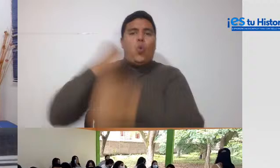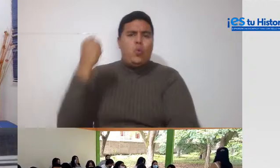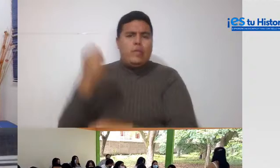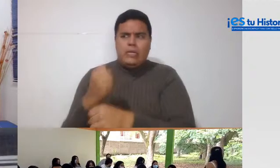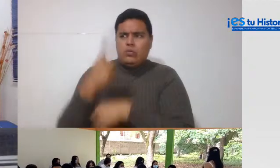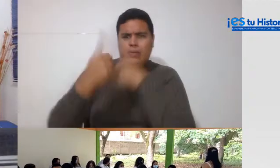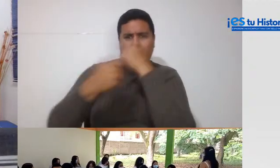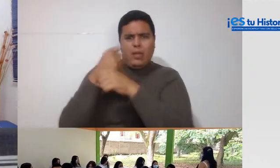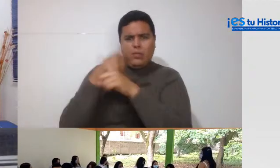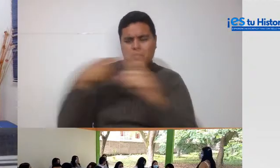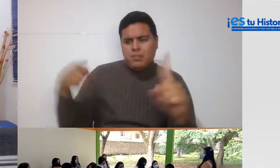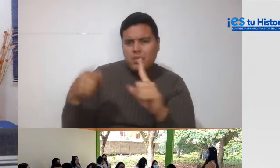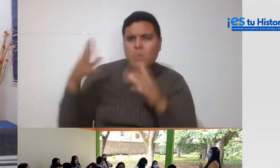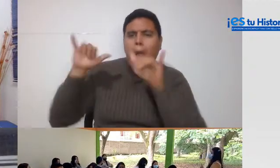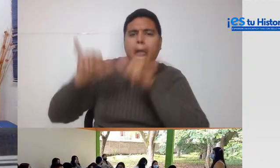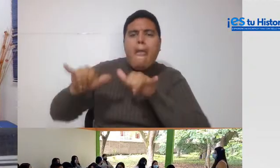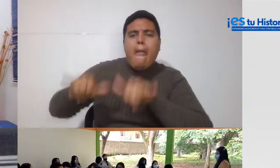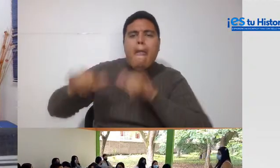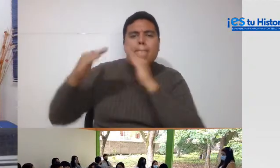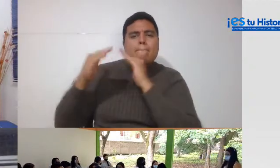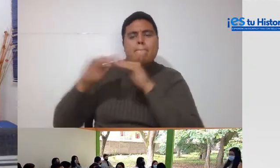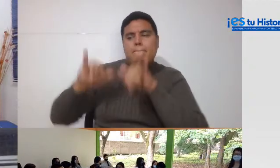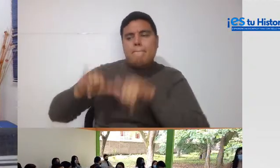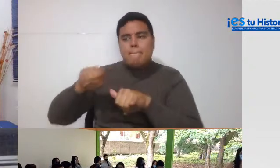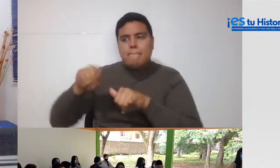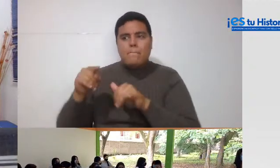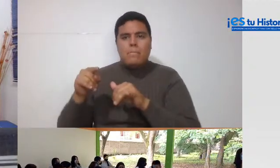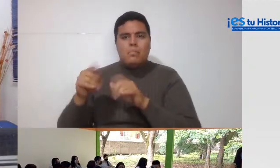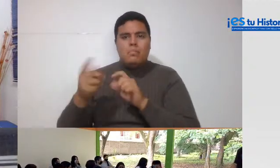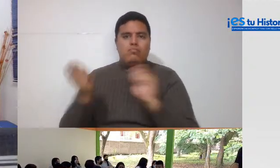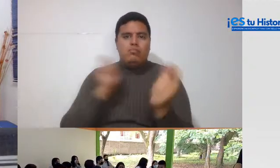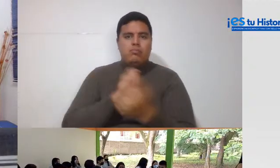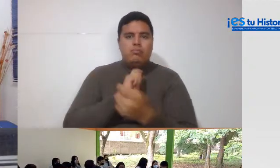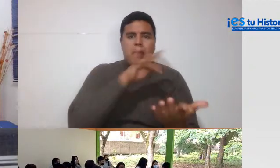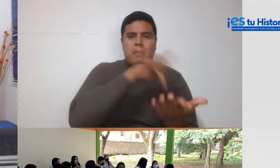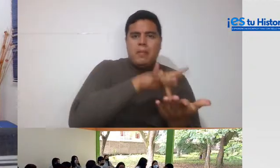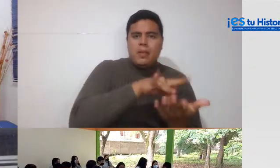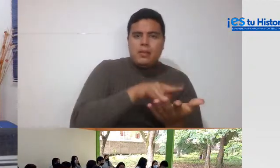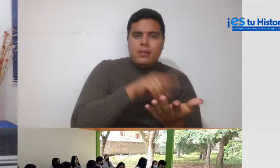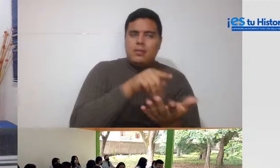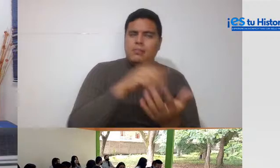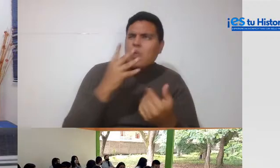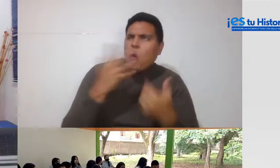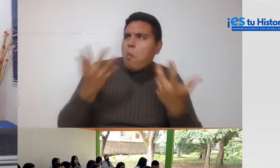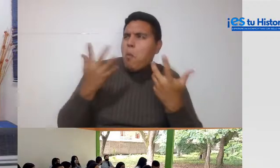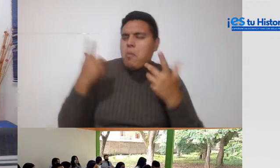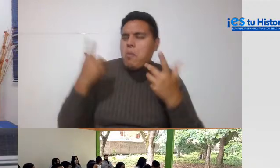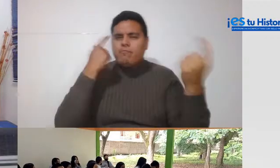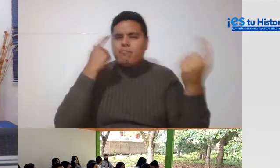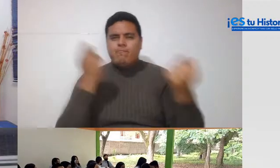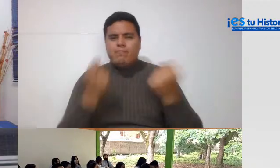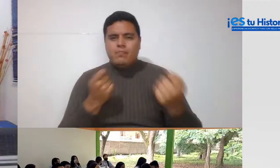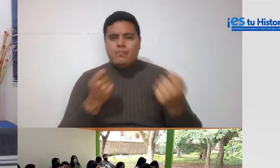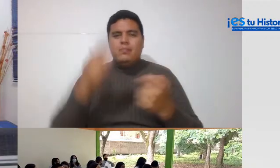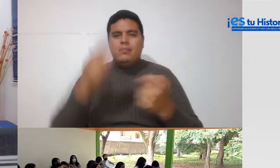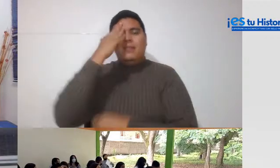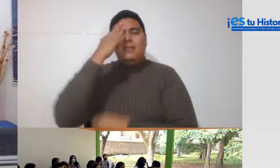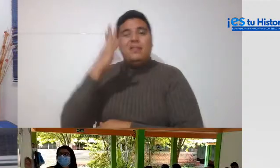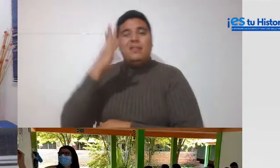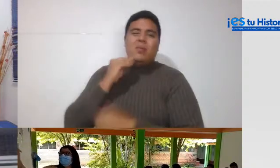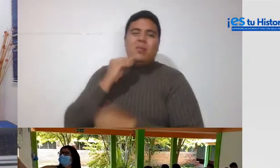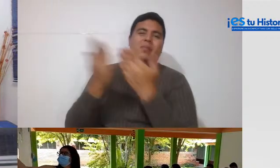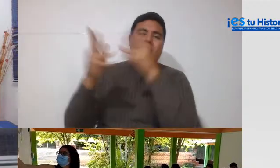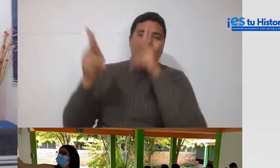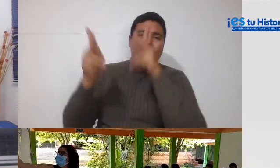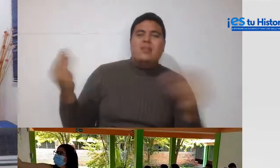nuevamente la presencialidad y con los estudiantes es una experiencia muy bonita porque Manuel tiene constantemente al compañerito que está pendiente, ve a